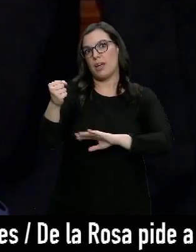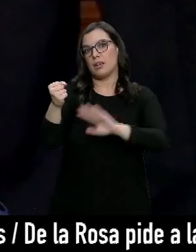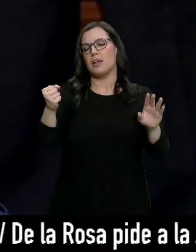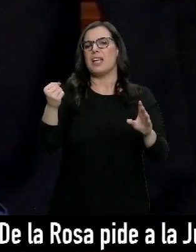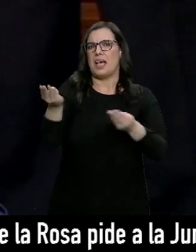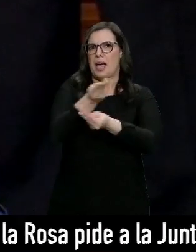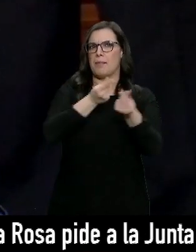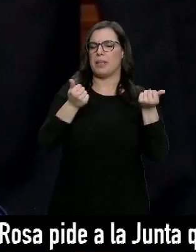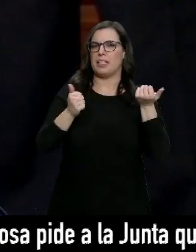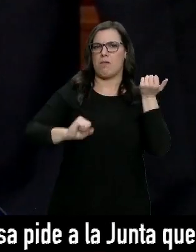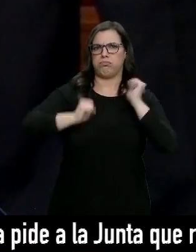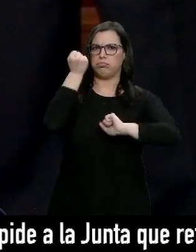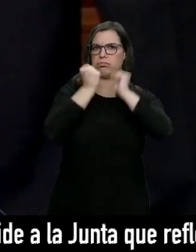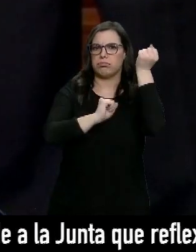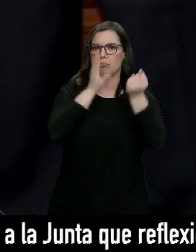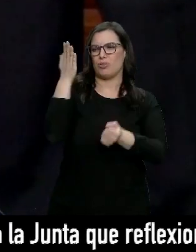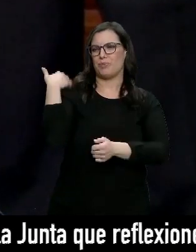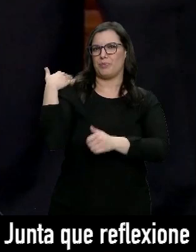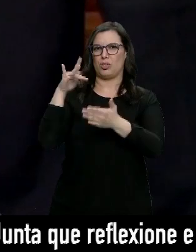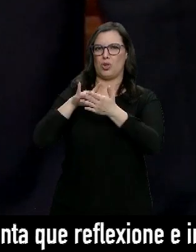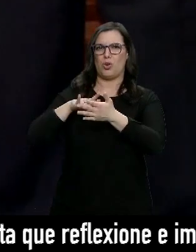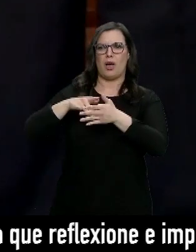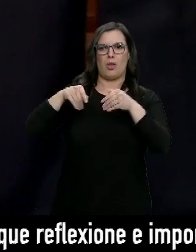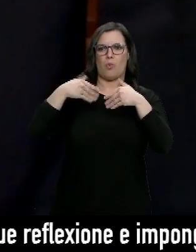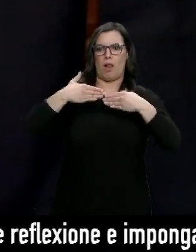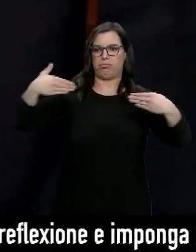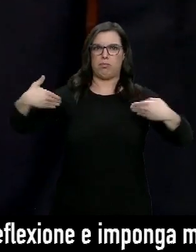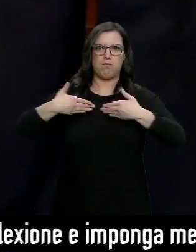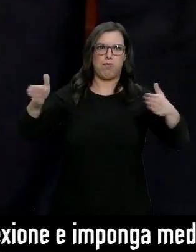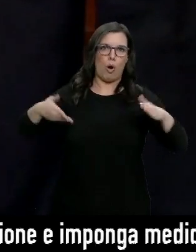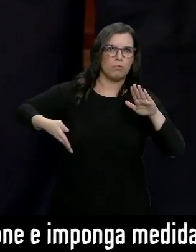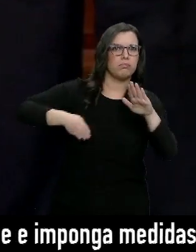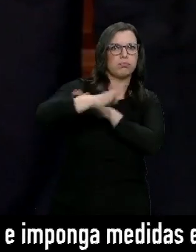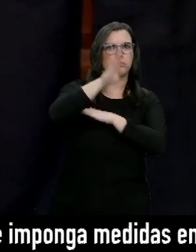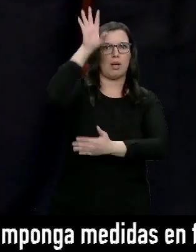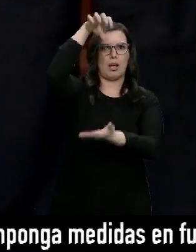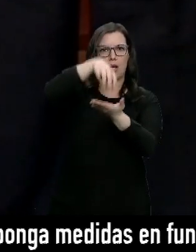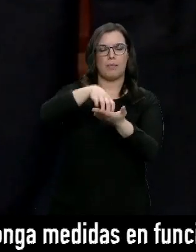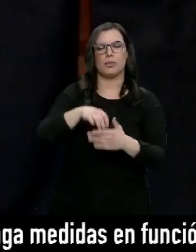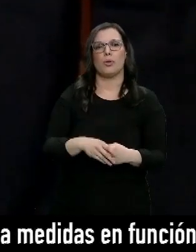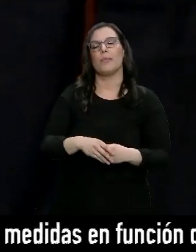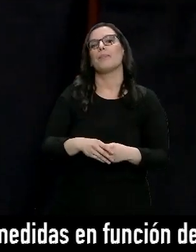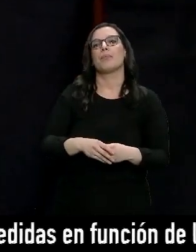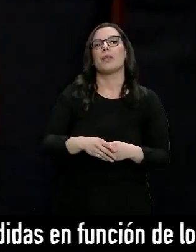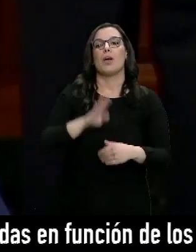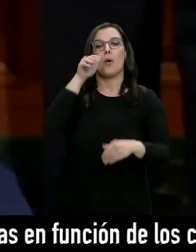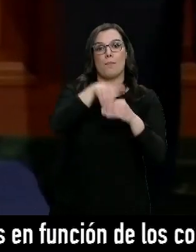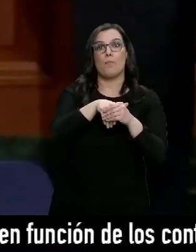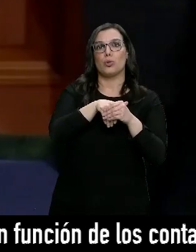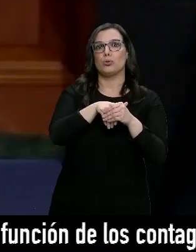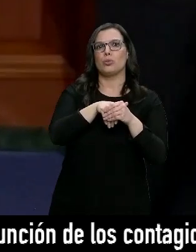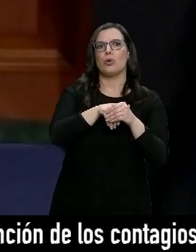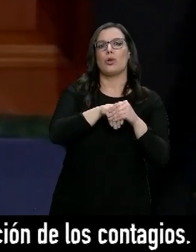ambiente crispado tras el asalto del Capitolio en Washington. Con 232 votos a favor, 10 de ellos de congresistas republicanos